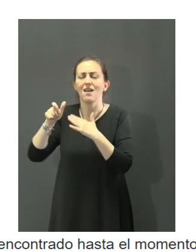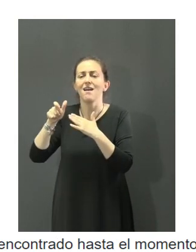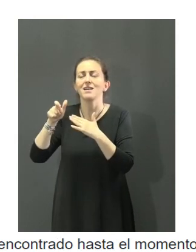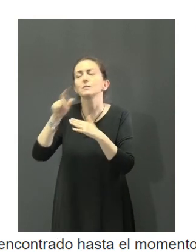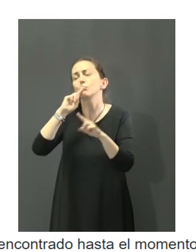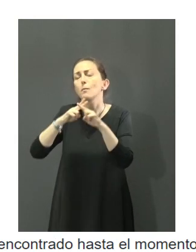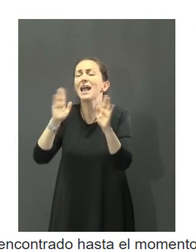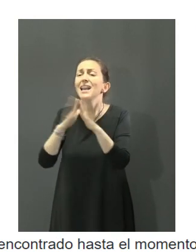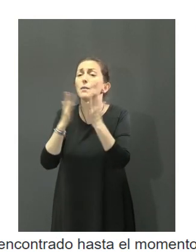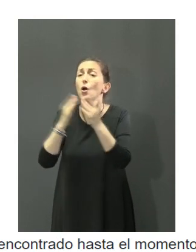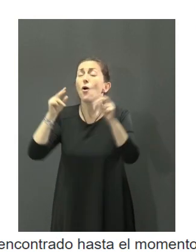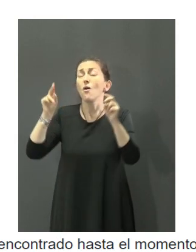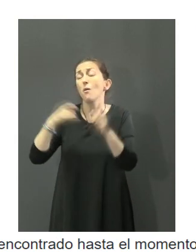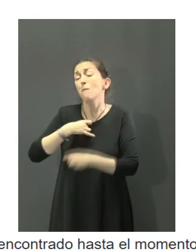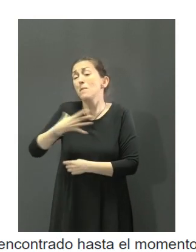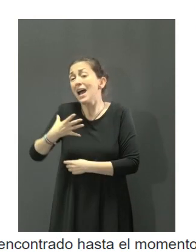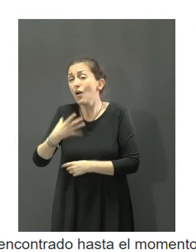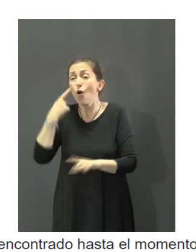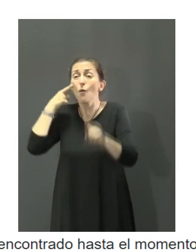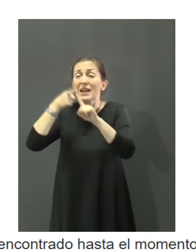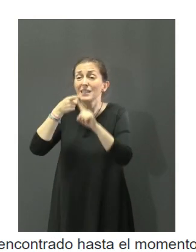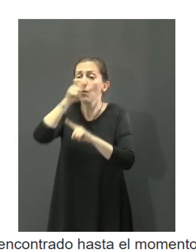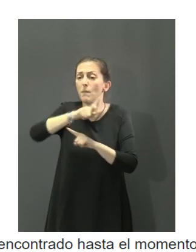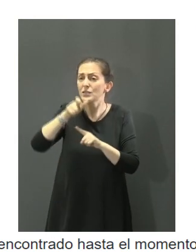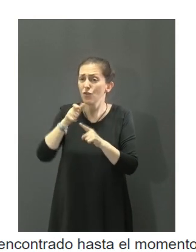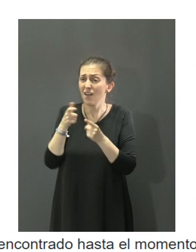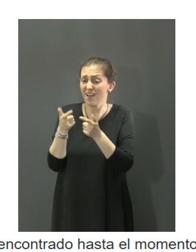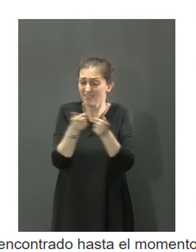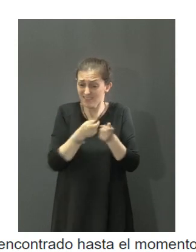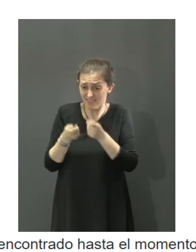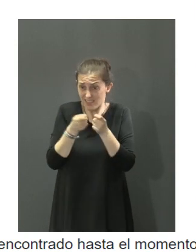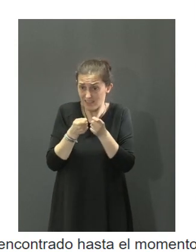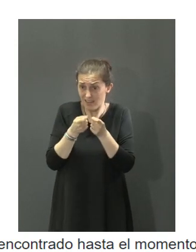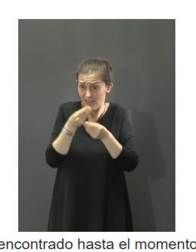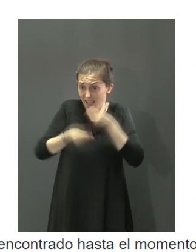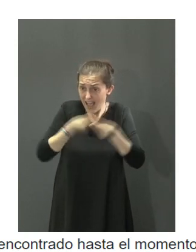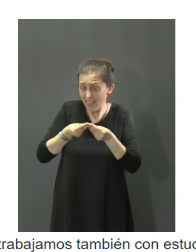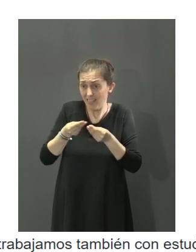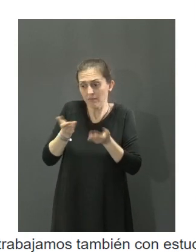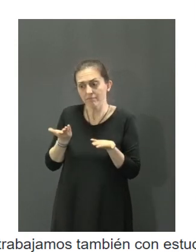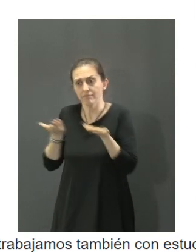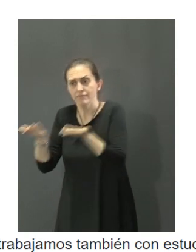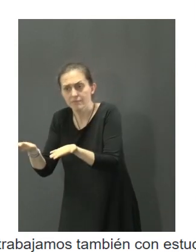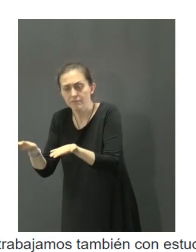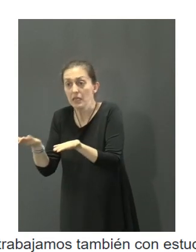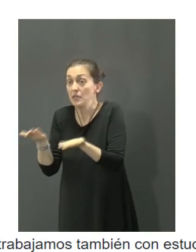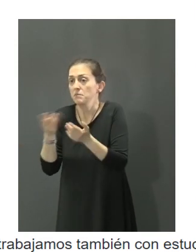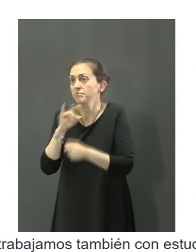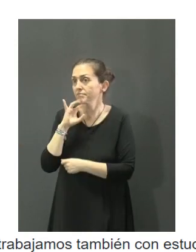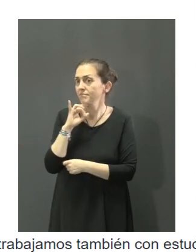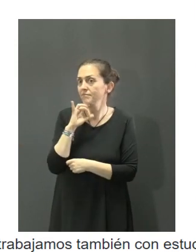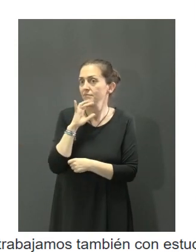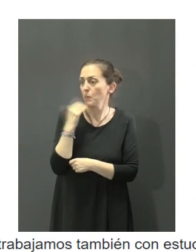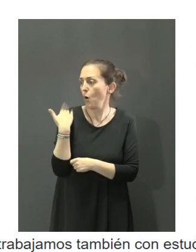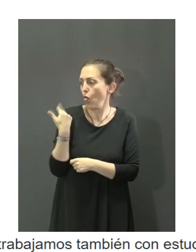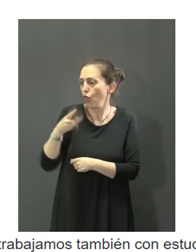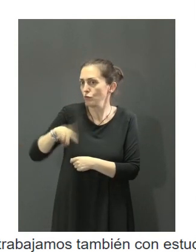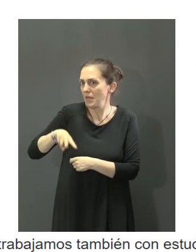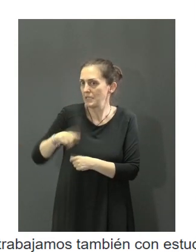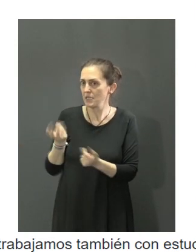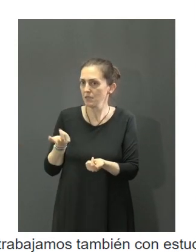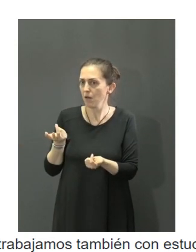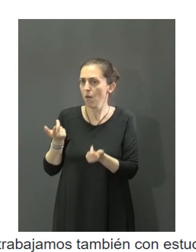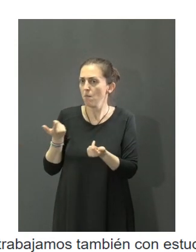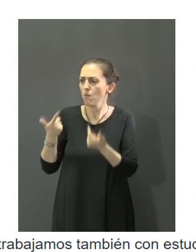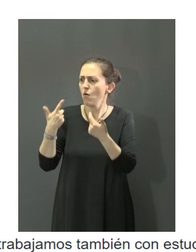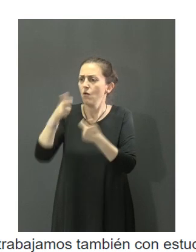blanco, que ha salido hace nada del horno, hace un par de meses, y estamos muy contentos con la acogida que ha tenido dentro de